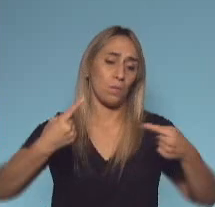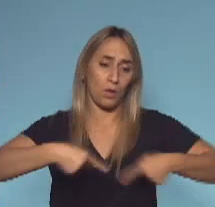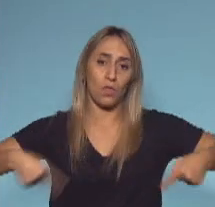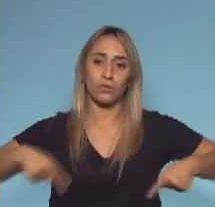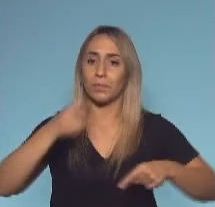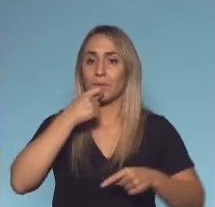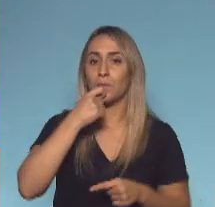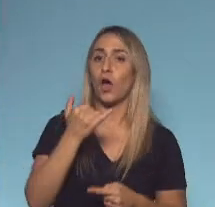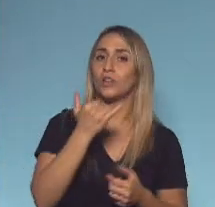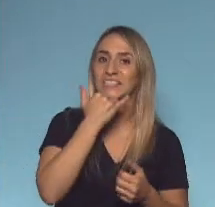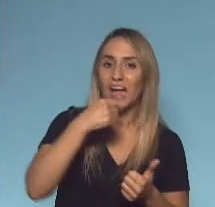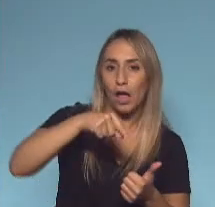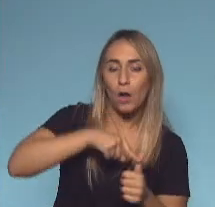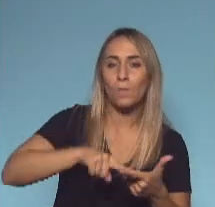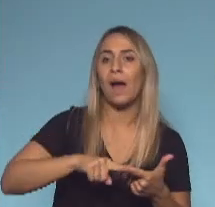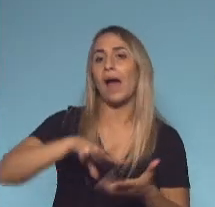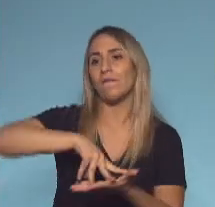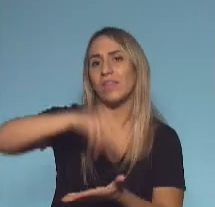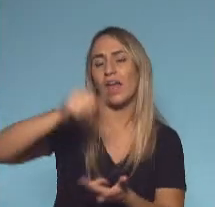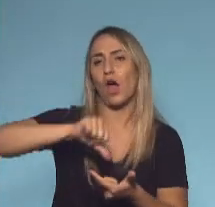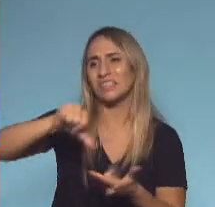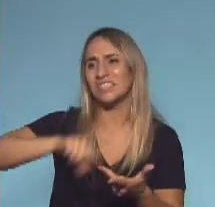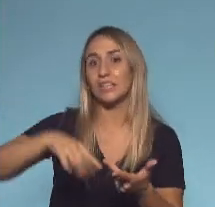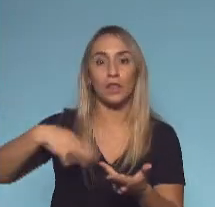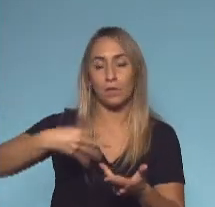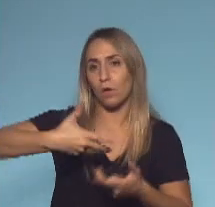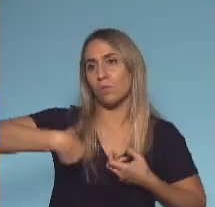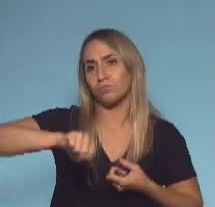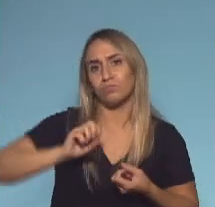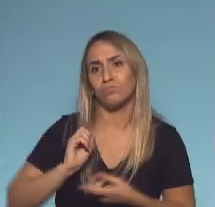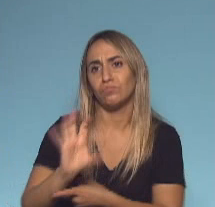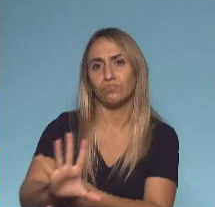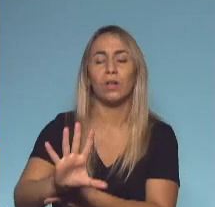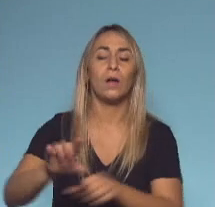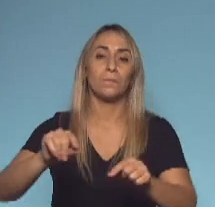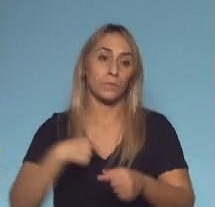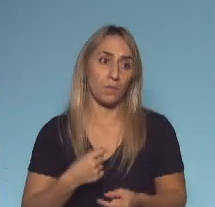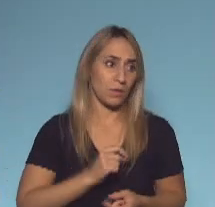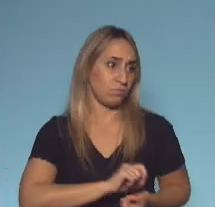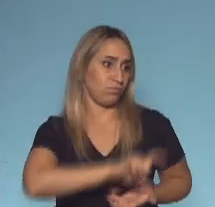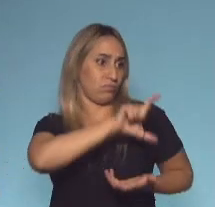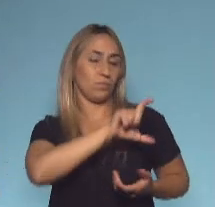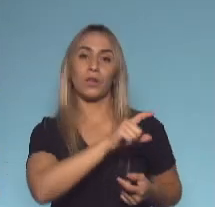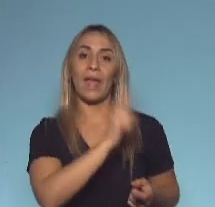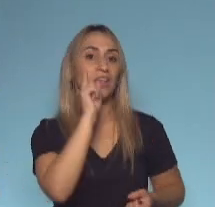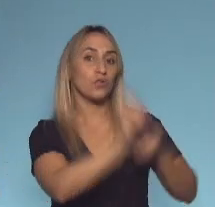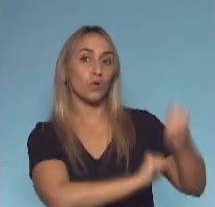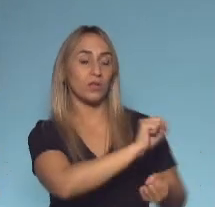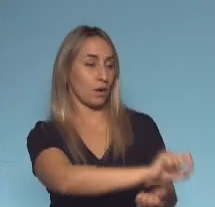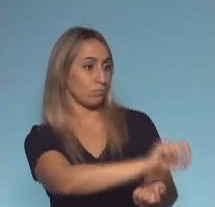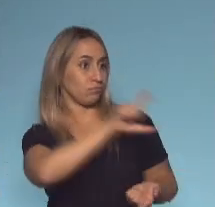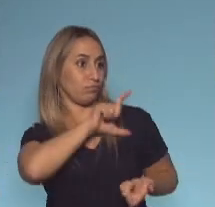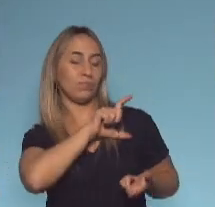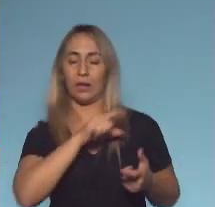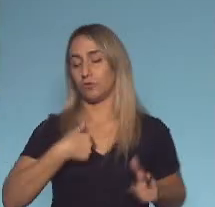de la yerba, de la harina, aceite, fideos y demás a la góndola porque me aumentan los insumos industriales. Bueno, lo que busca el gobierno es